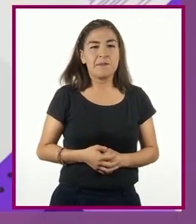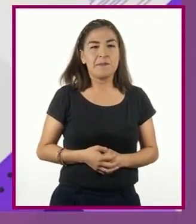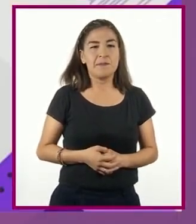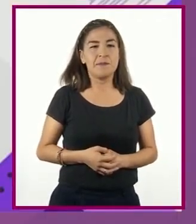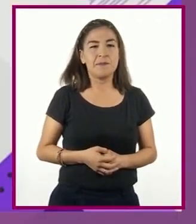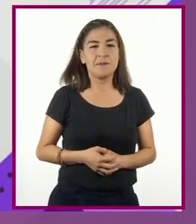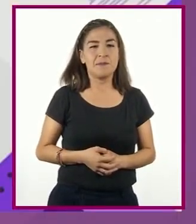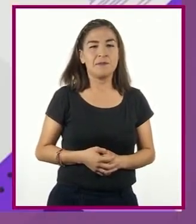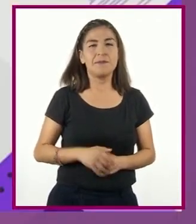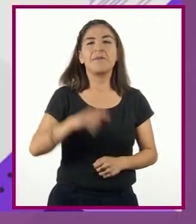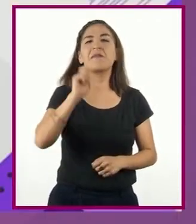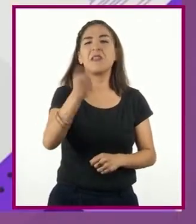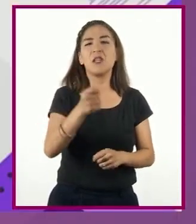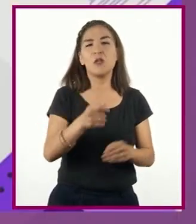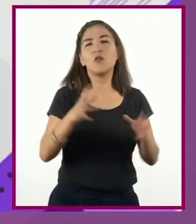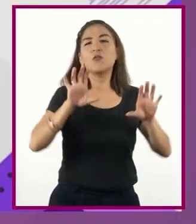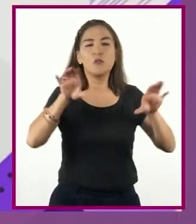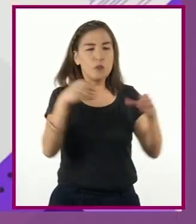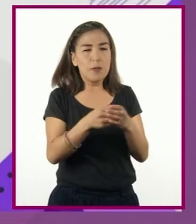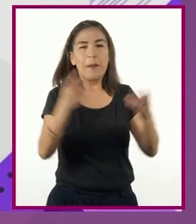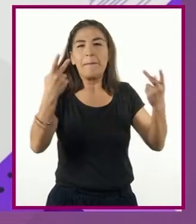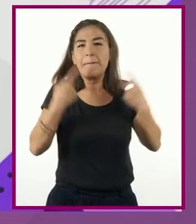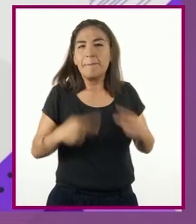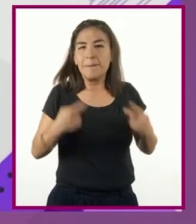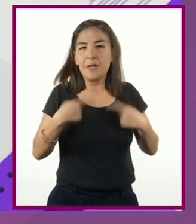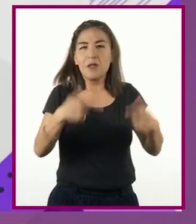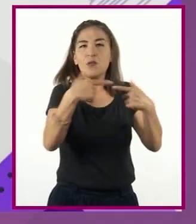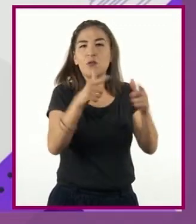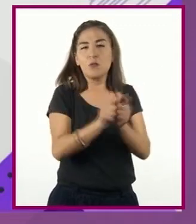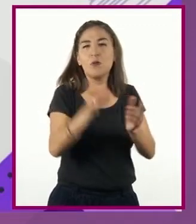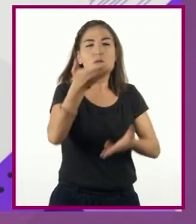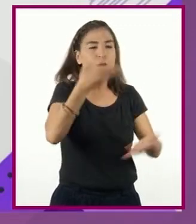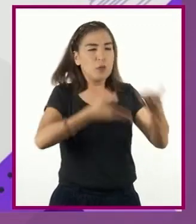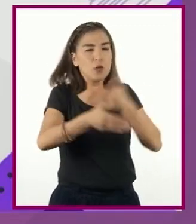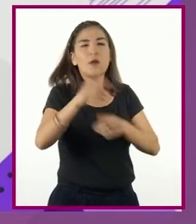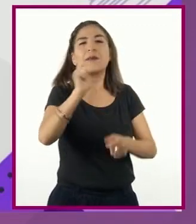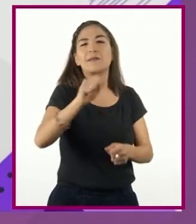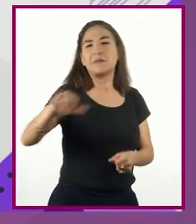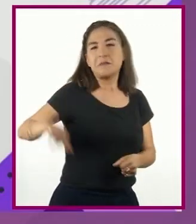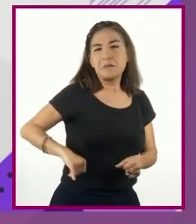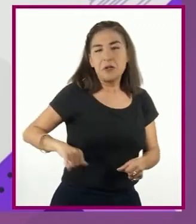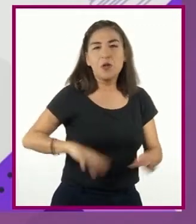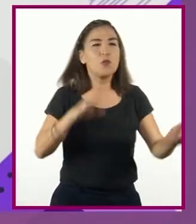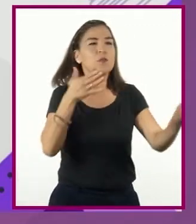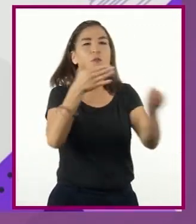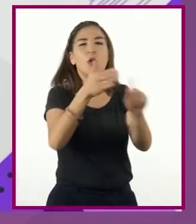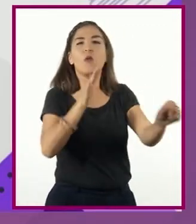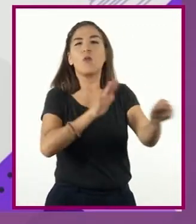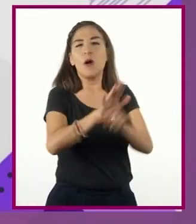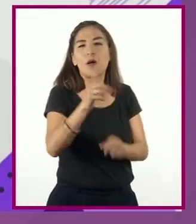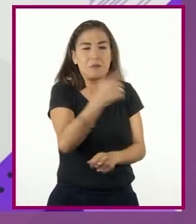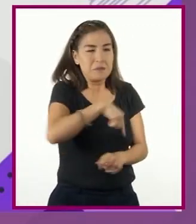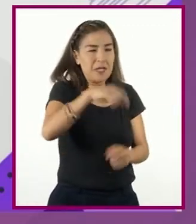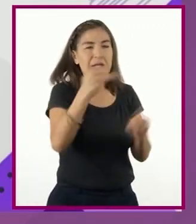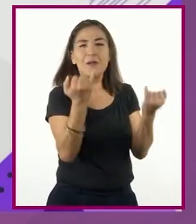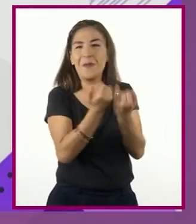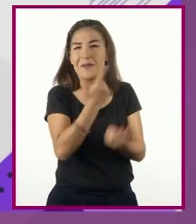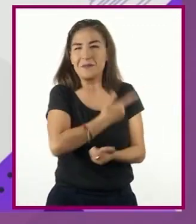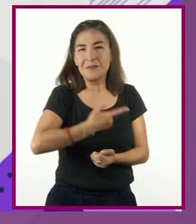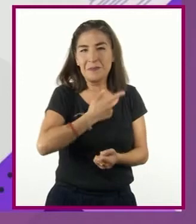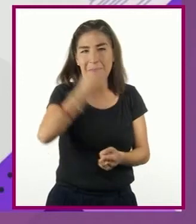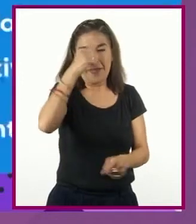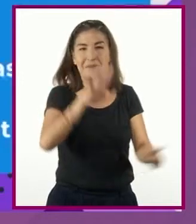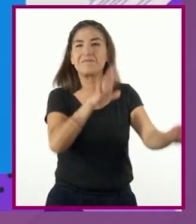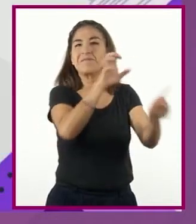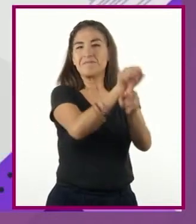Un grupo social es el conjunto de personas que comparten un interés u objetivo en común e interactúan para